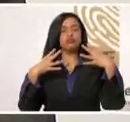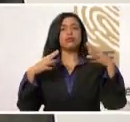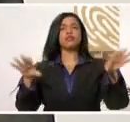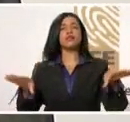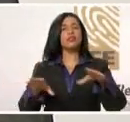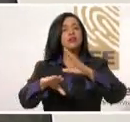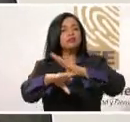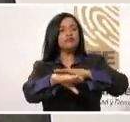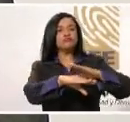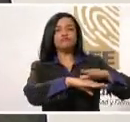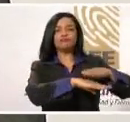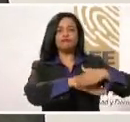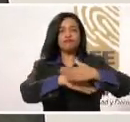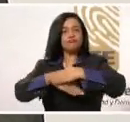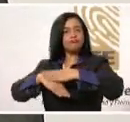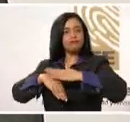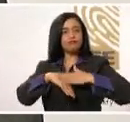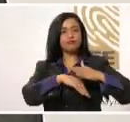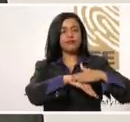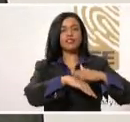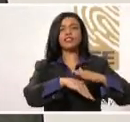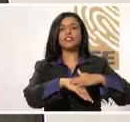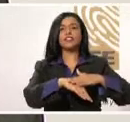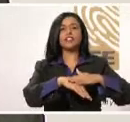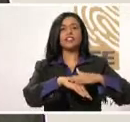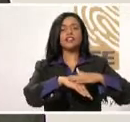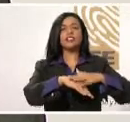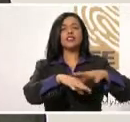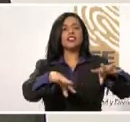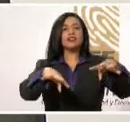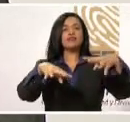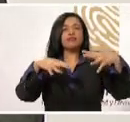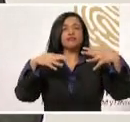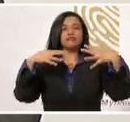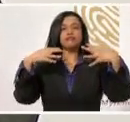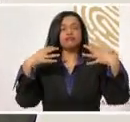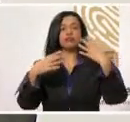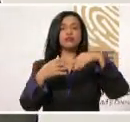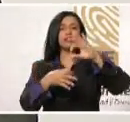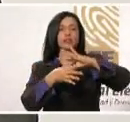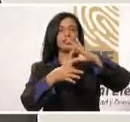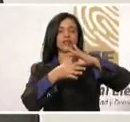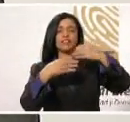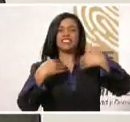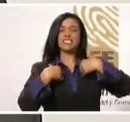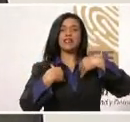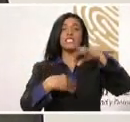un llamamiento a las asambleas electorales que compone los